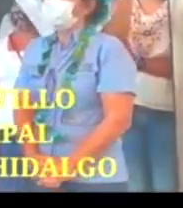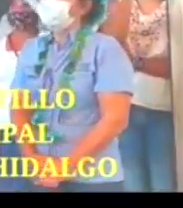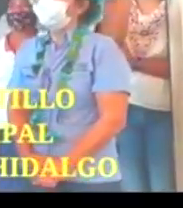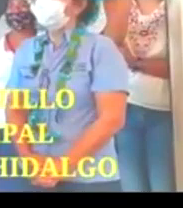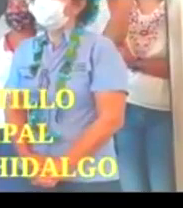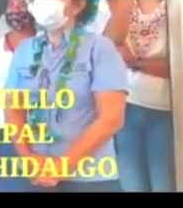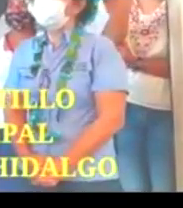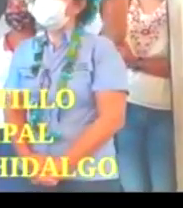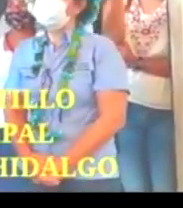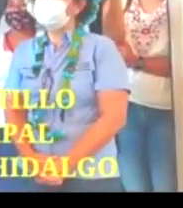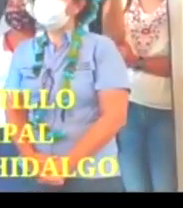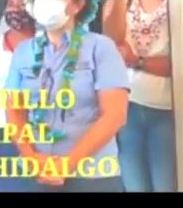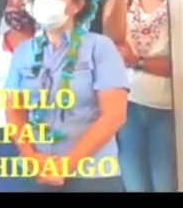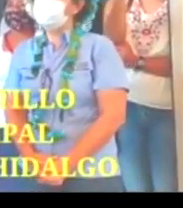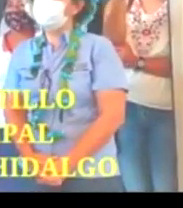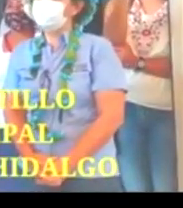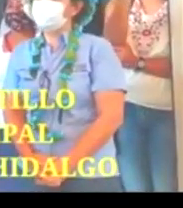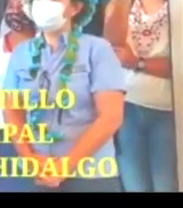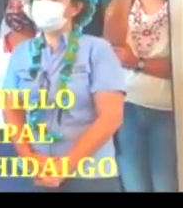Gracias.